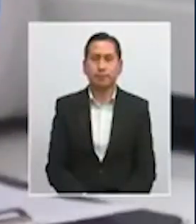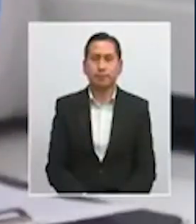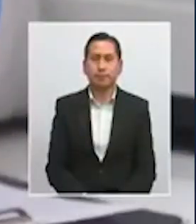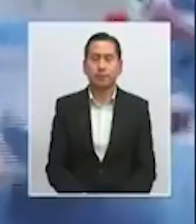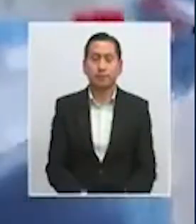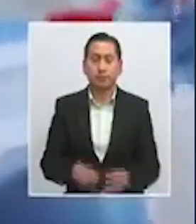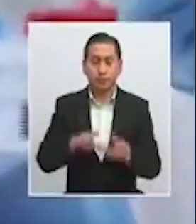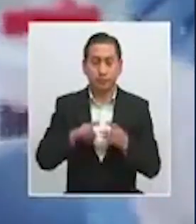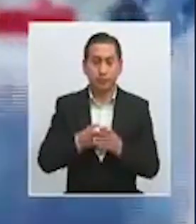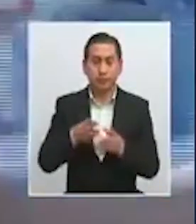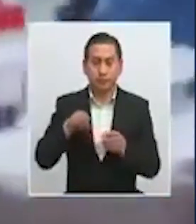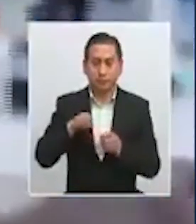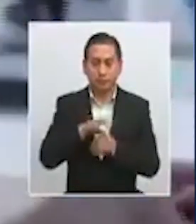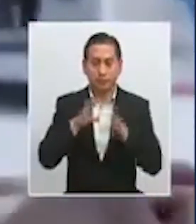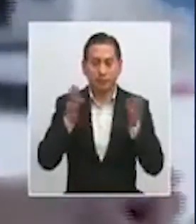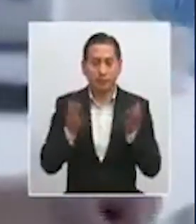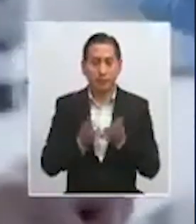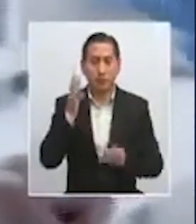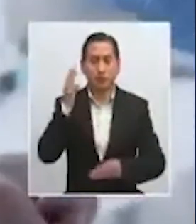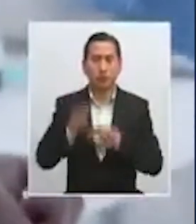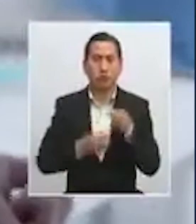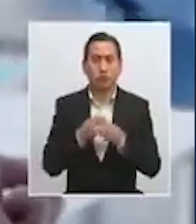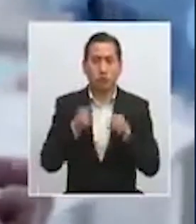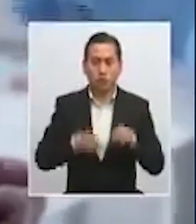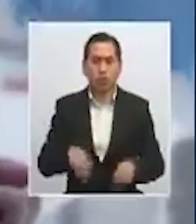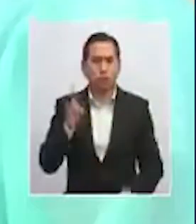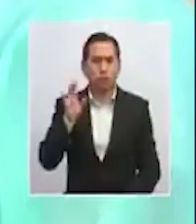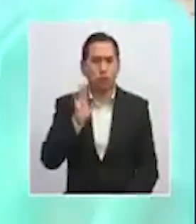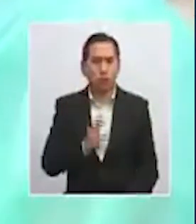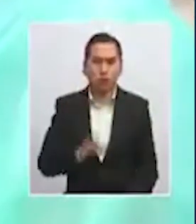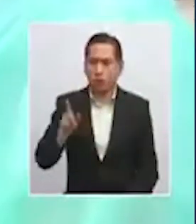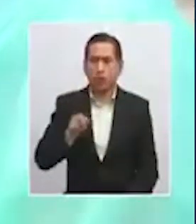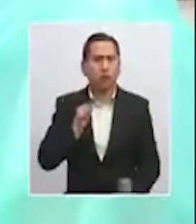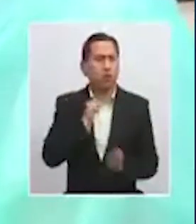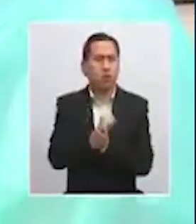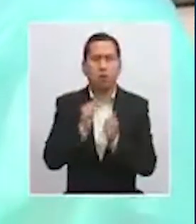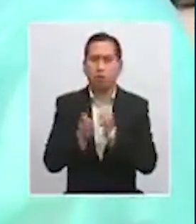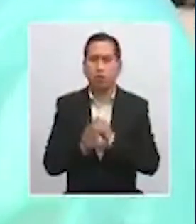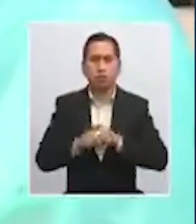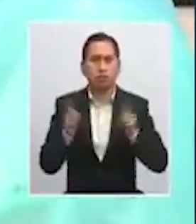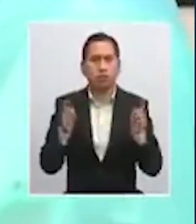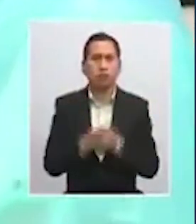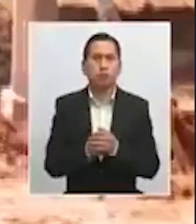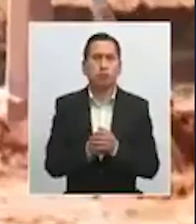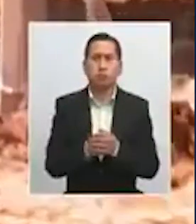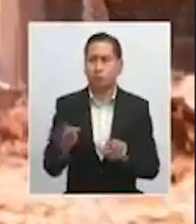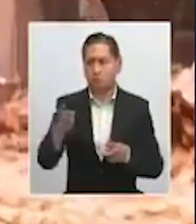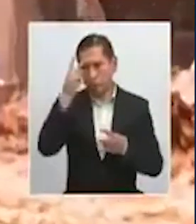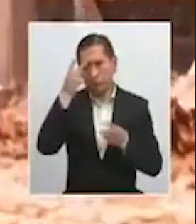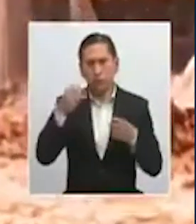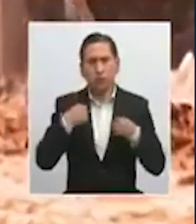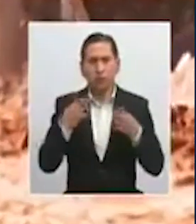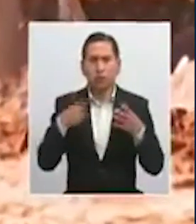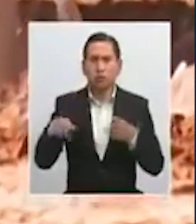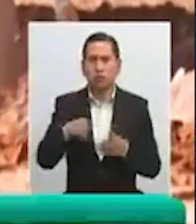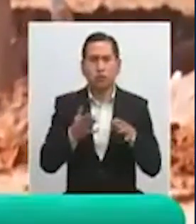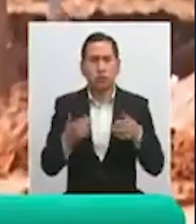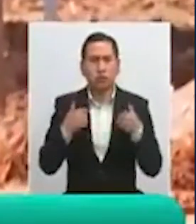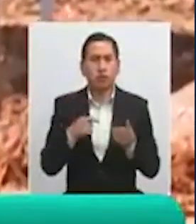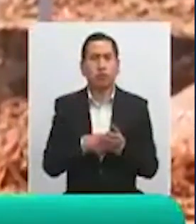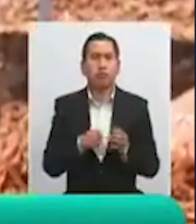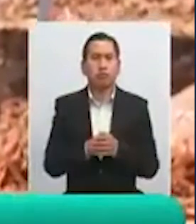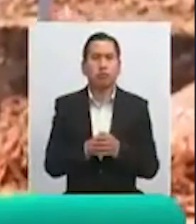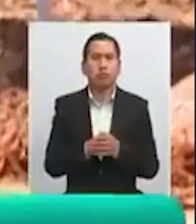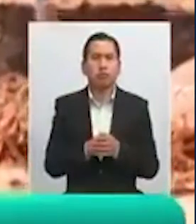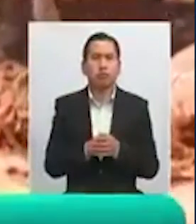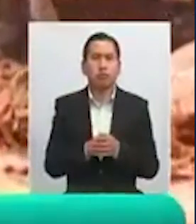Desde que inició la pandemia para todo el mundo y en nuestro país ha sido un cambio rotundo, pues el virus se ha llevado muchas vidas. Nos